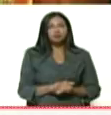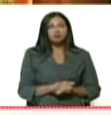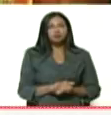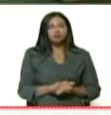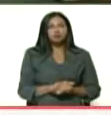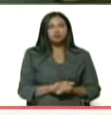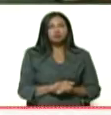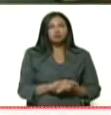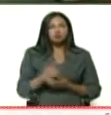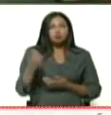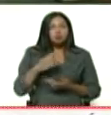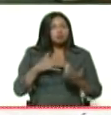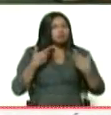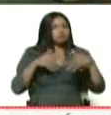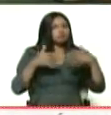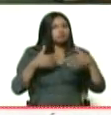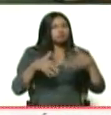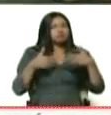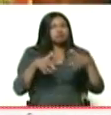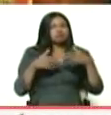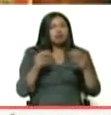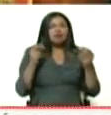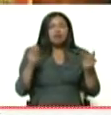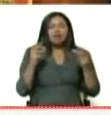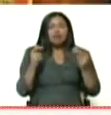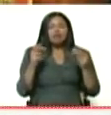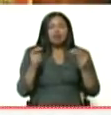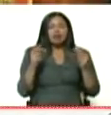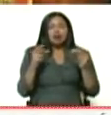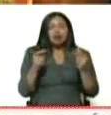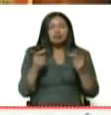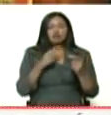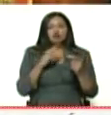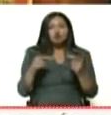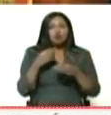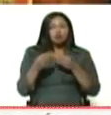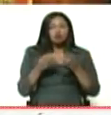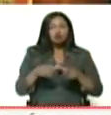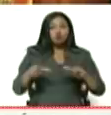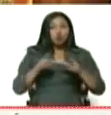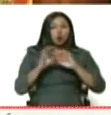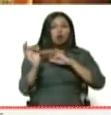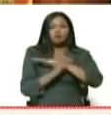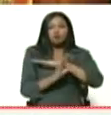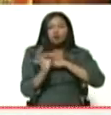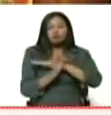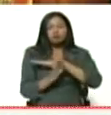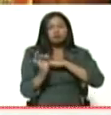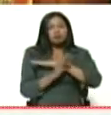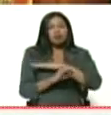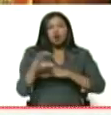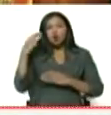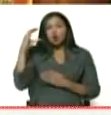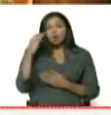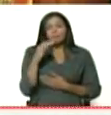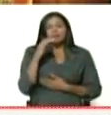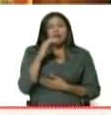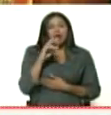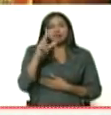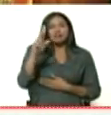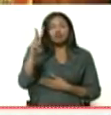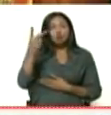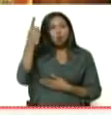cómo vine marchando, el alerta naranja que activé a nivel de toda la frontera con Colombia hace 48 horas.